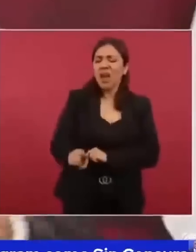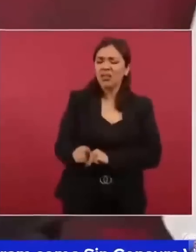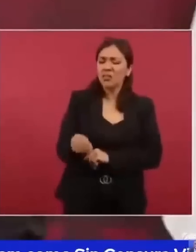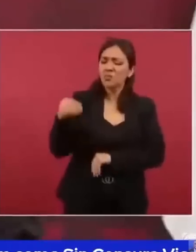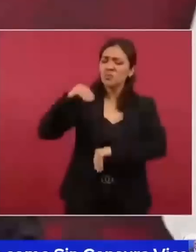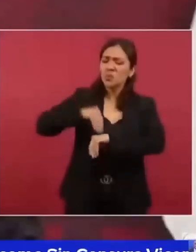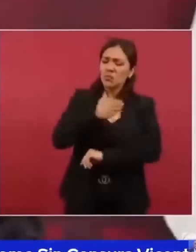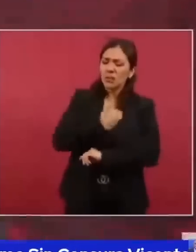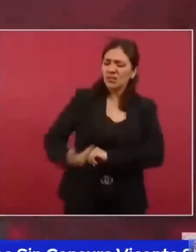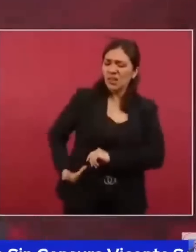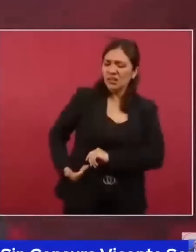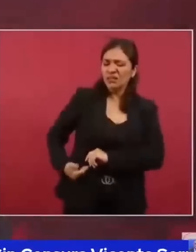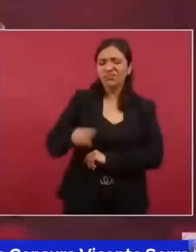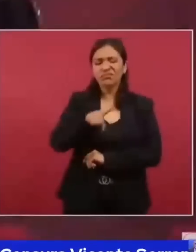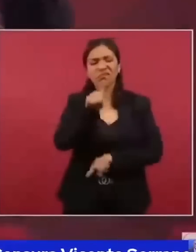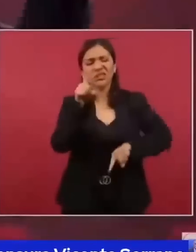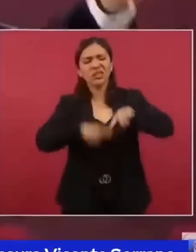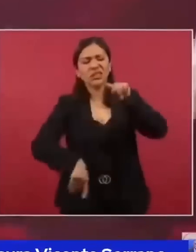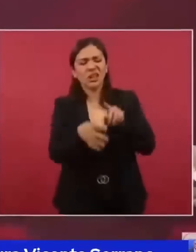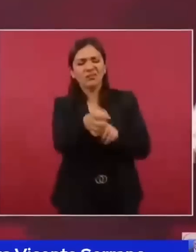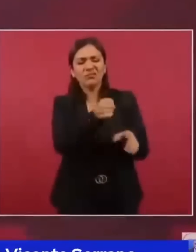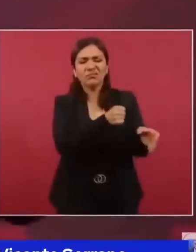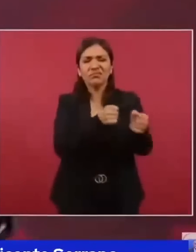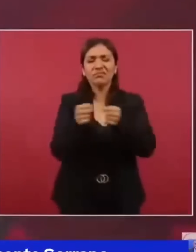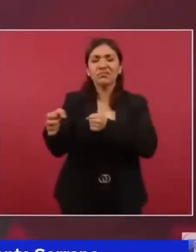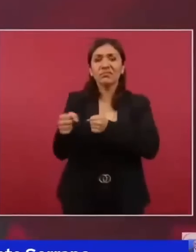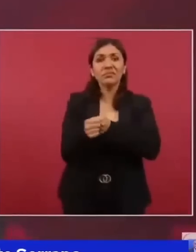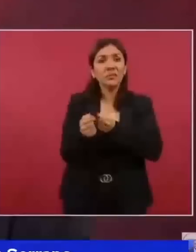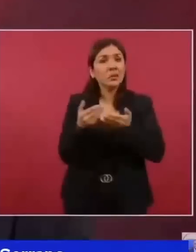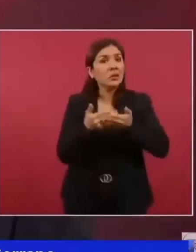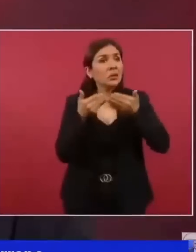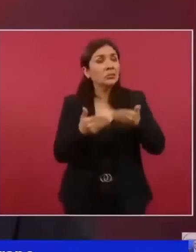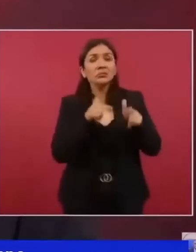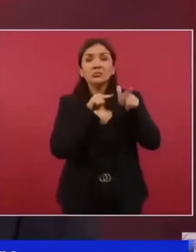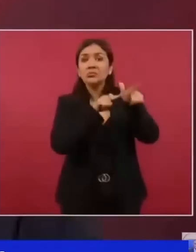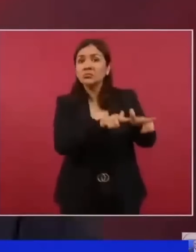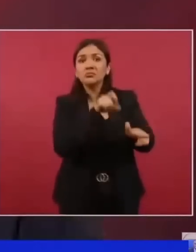antojo, es lo mismo.